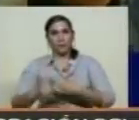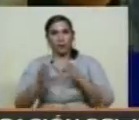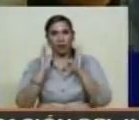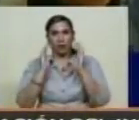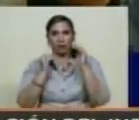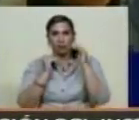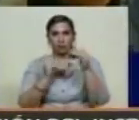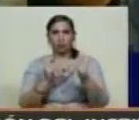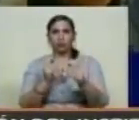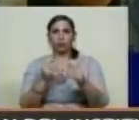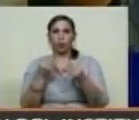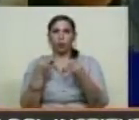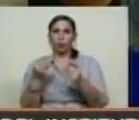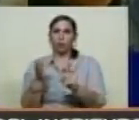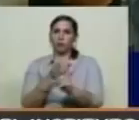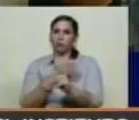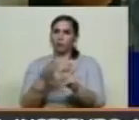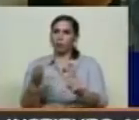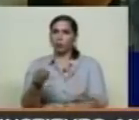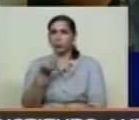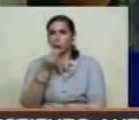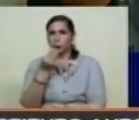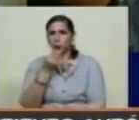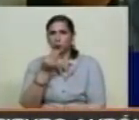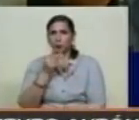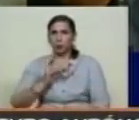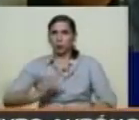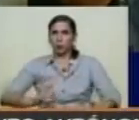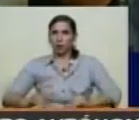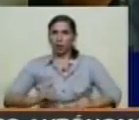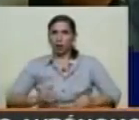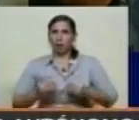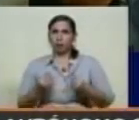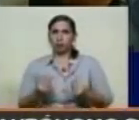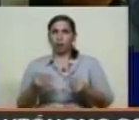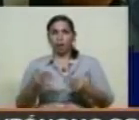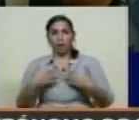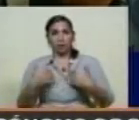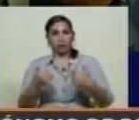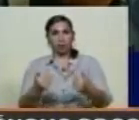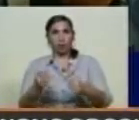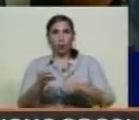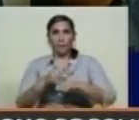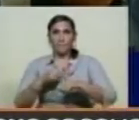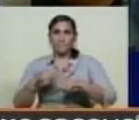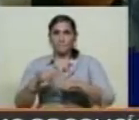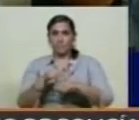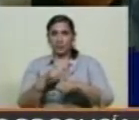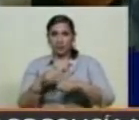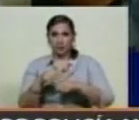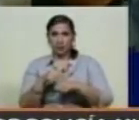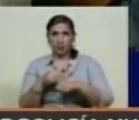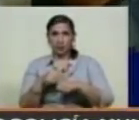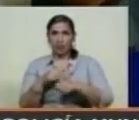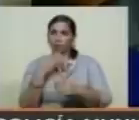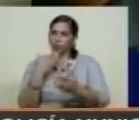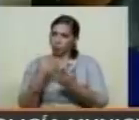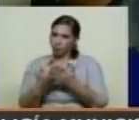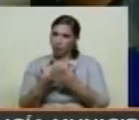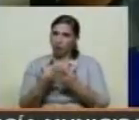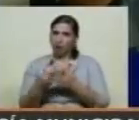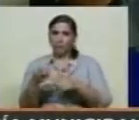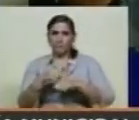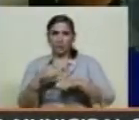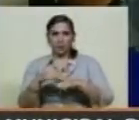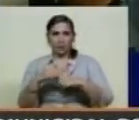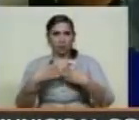Vulnerabilidad Nutricional. En el sector salud, con el Ministerio Popular de la Salud, gracias Ministro, para